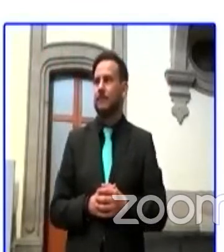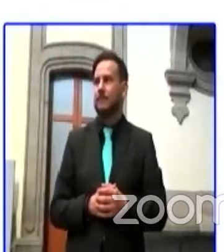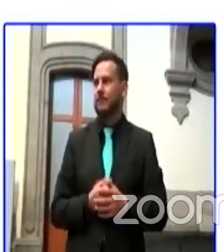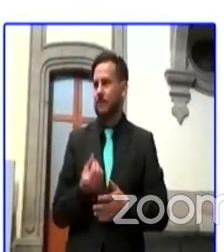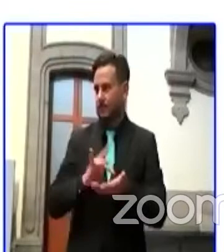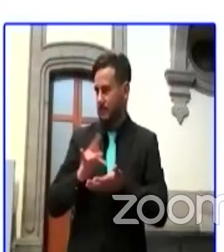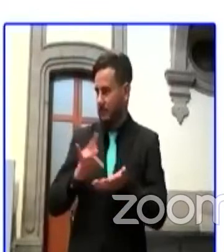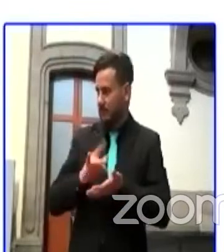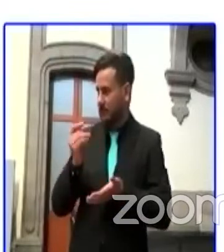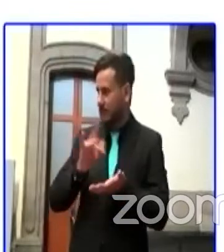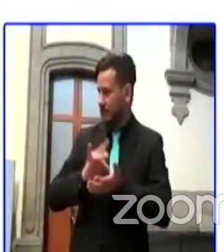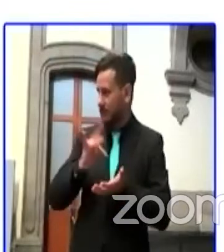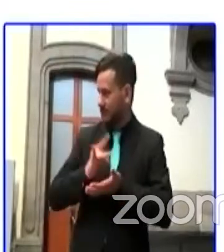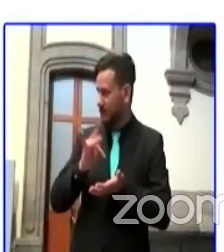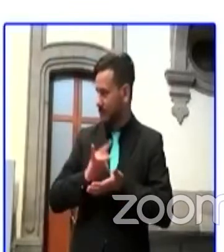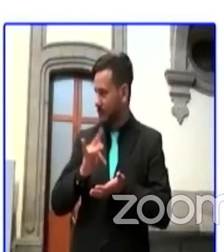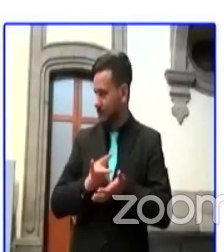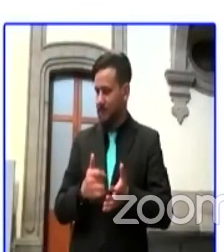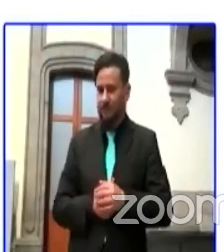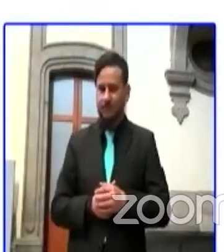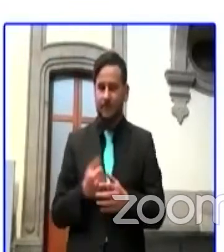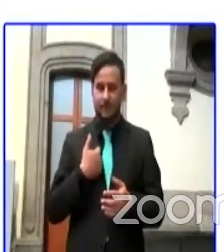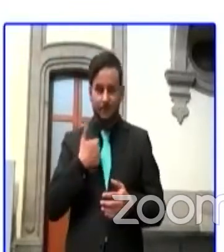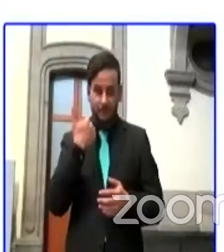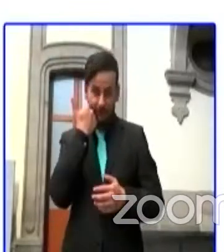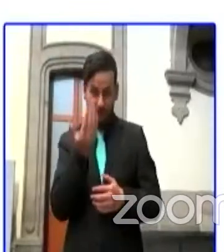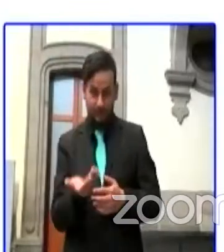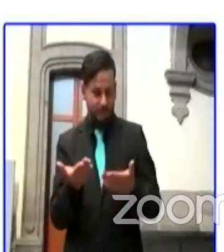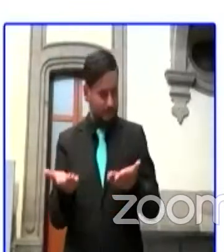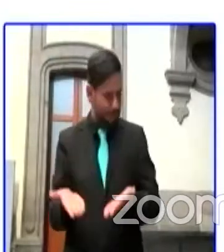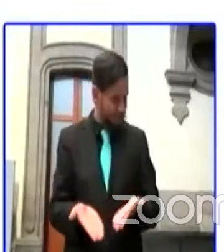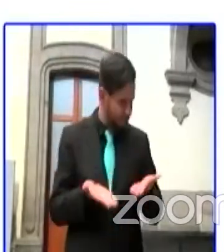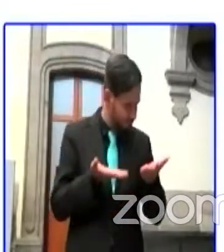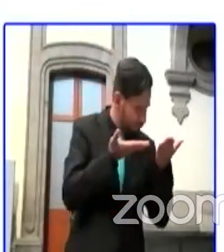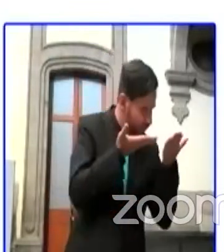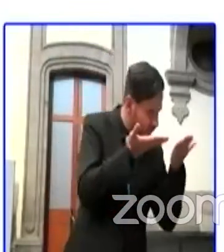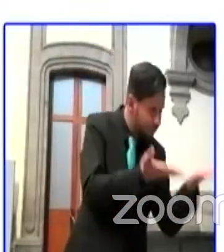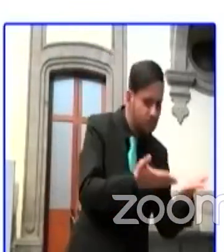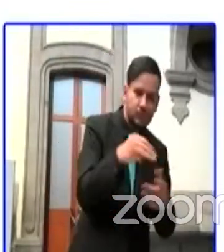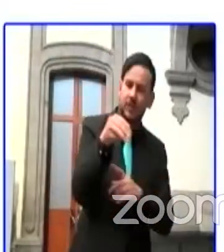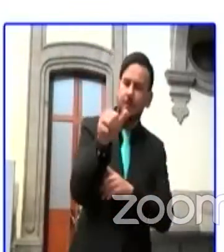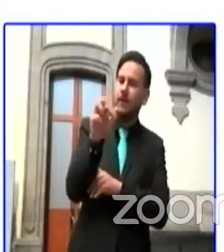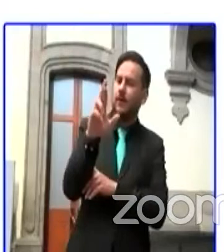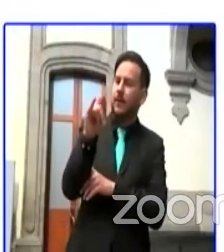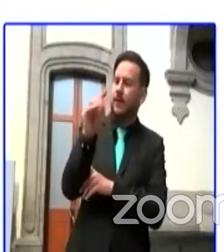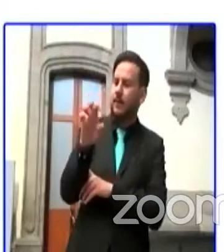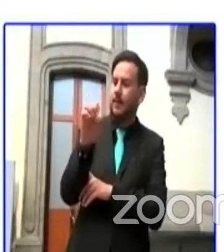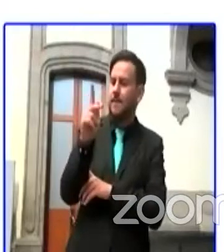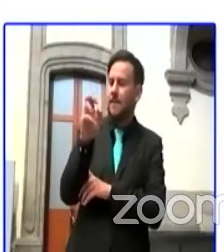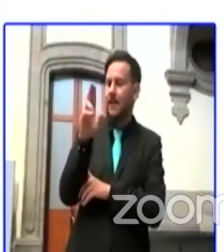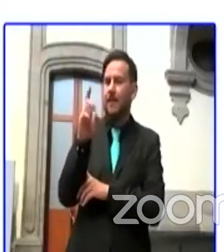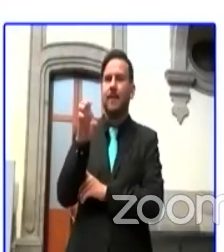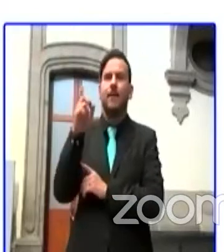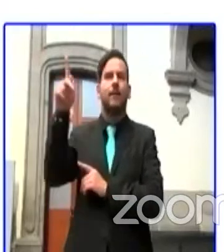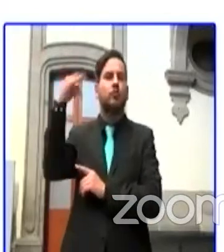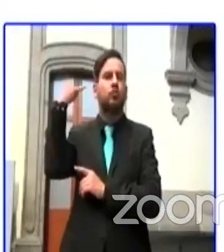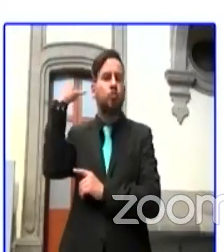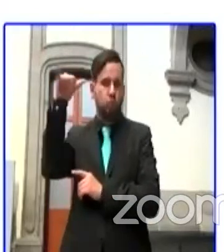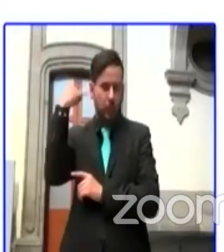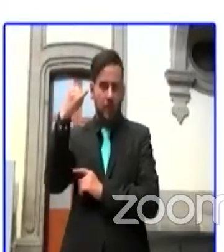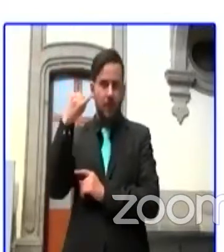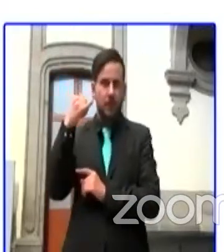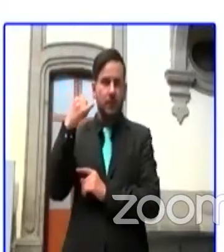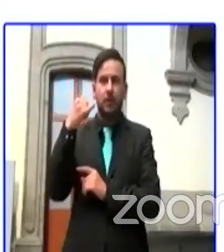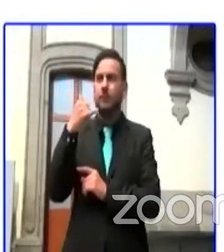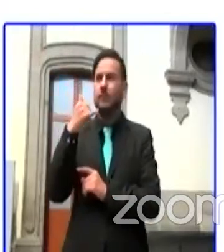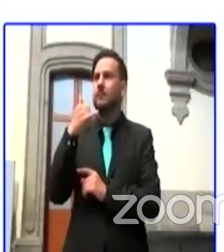Muchísimas, muchísimas gracias. Quisiera ahora pasarle la voz a Marité del IPDEI de Yucatán, no sin antes